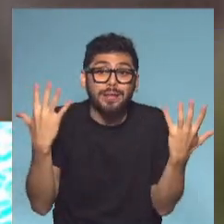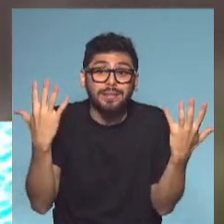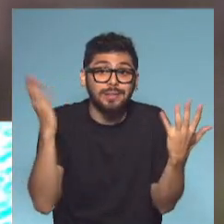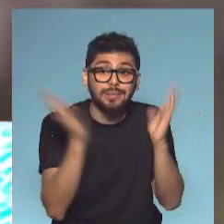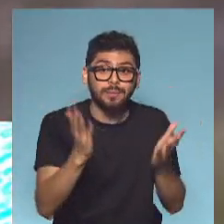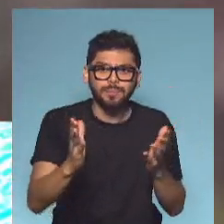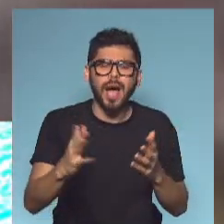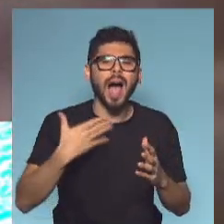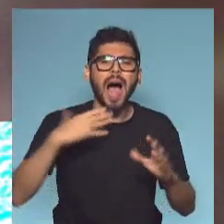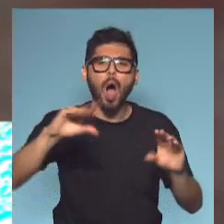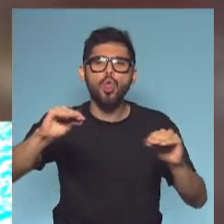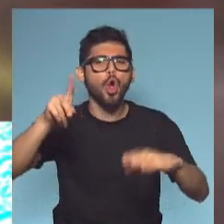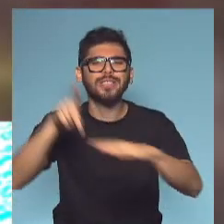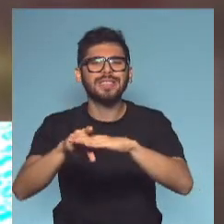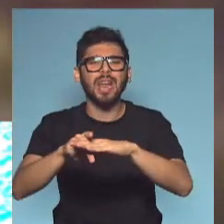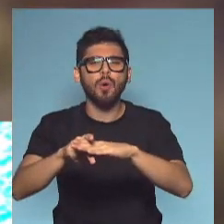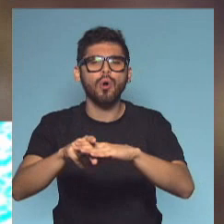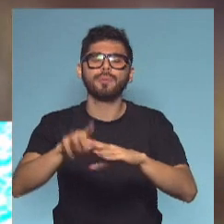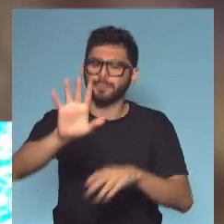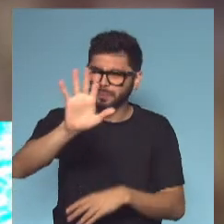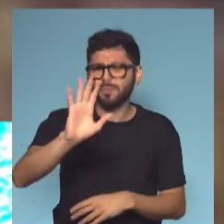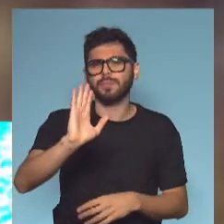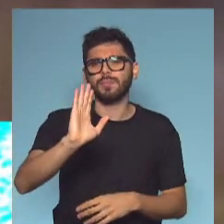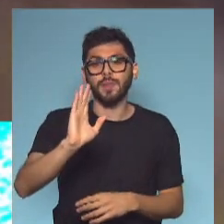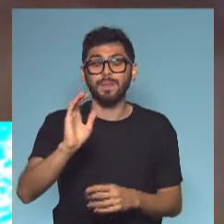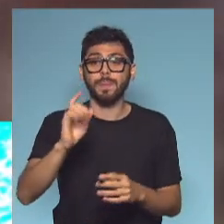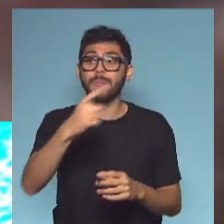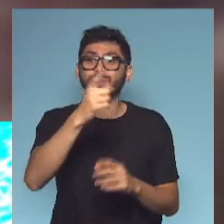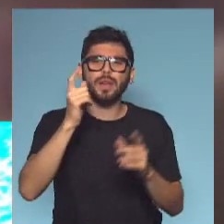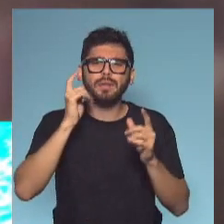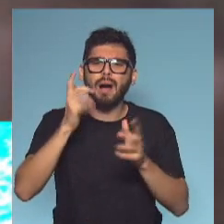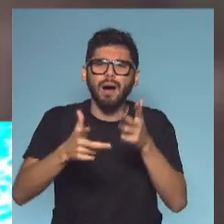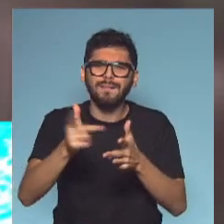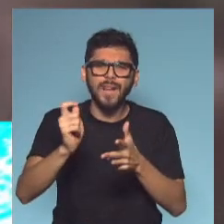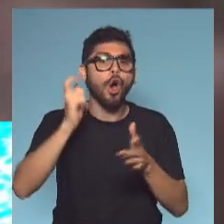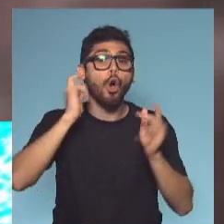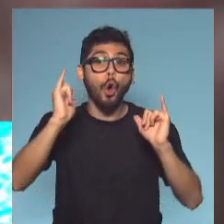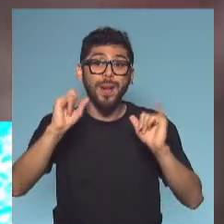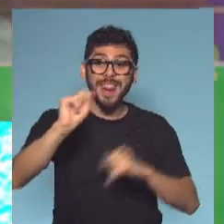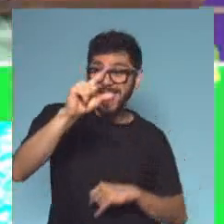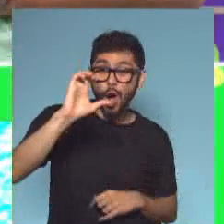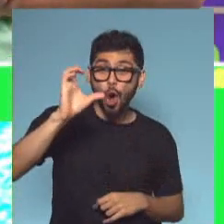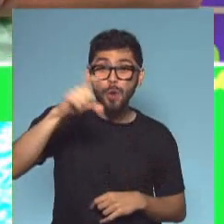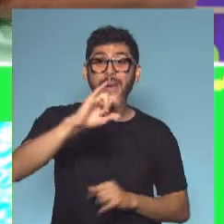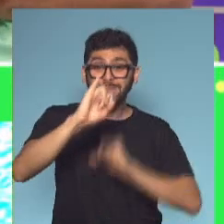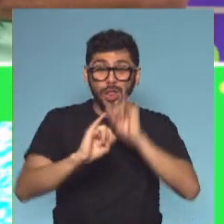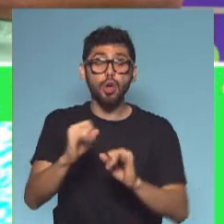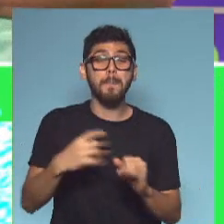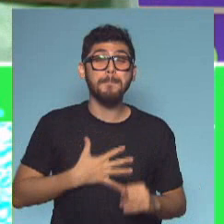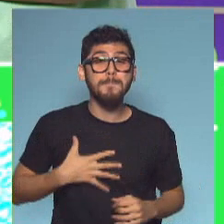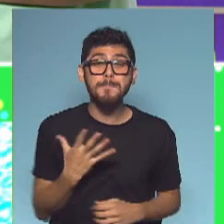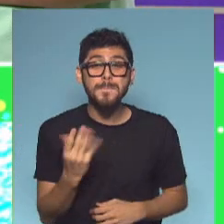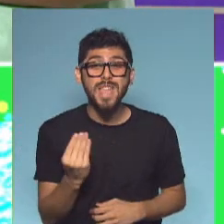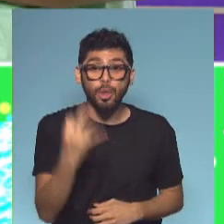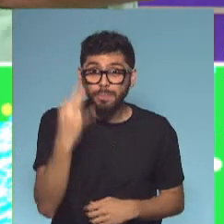Se trabó el audio. Bueno, a ver, estás escuchando a los jóvenes, jóvenes de Colombia, que ellos mismos están diciendo, tienen miedo, tanto miedo que